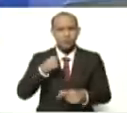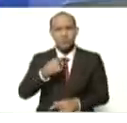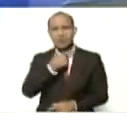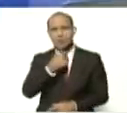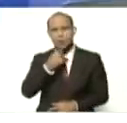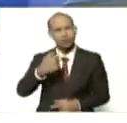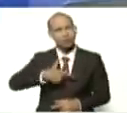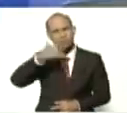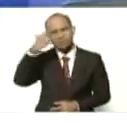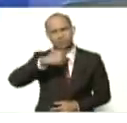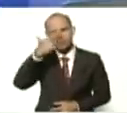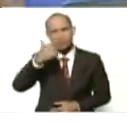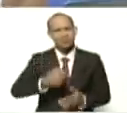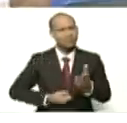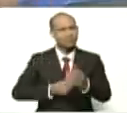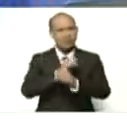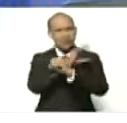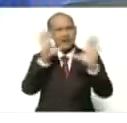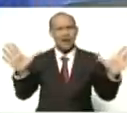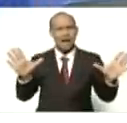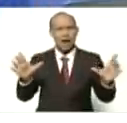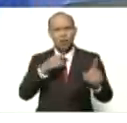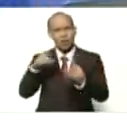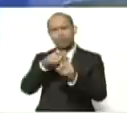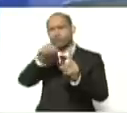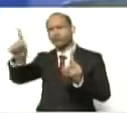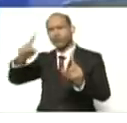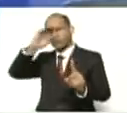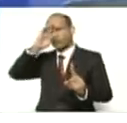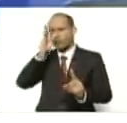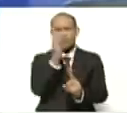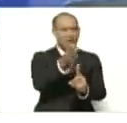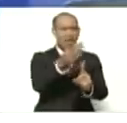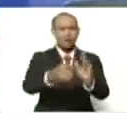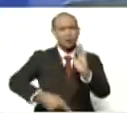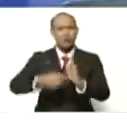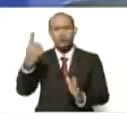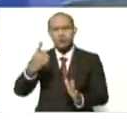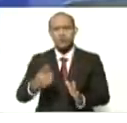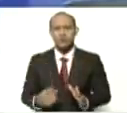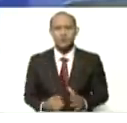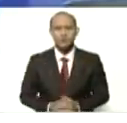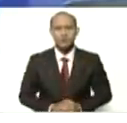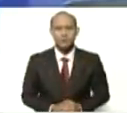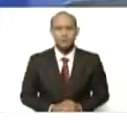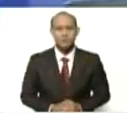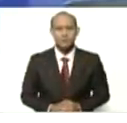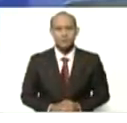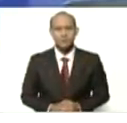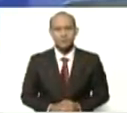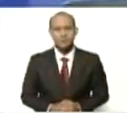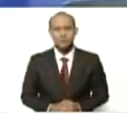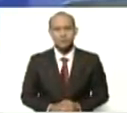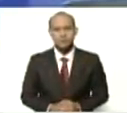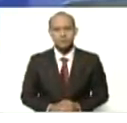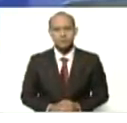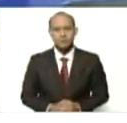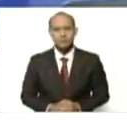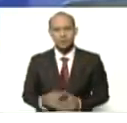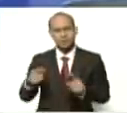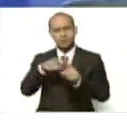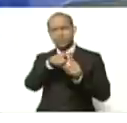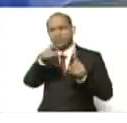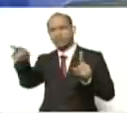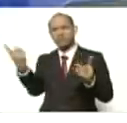crudo claro no hice por las ramas nunca funcionan nada en la vida e irse por las